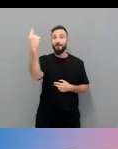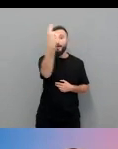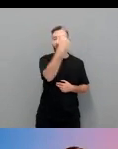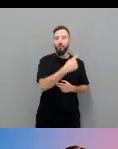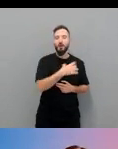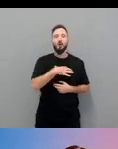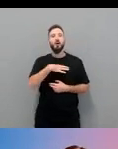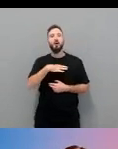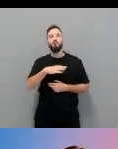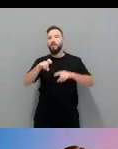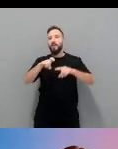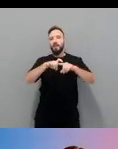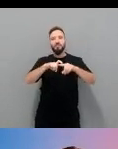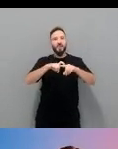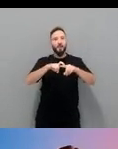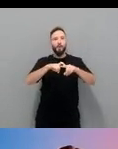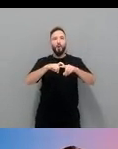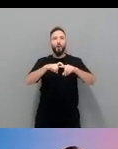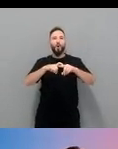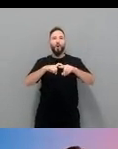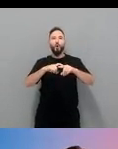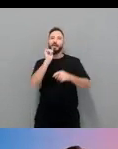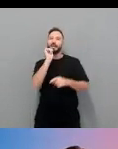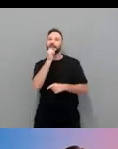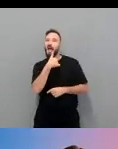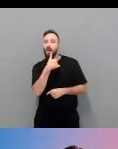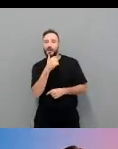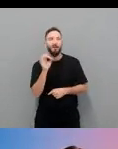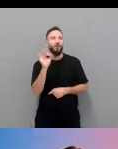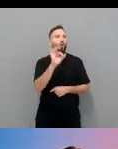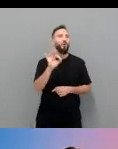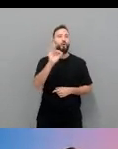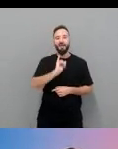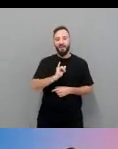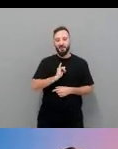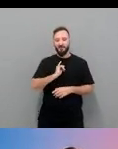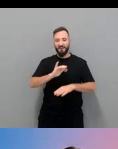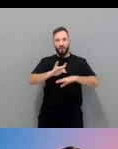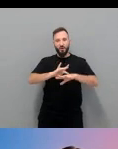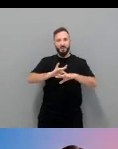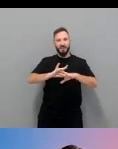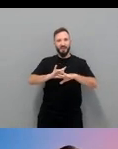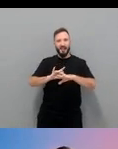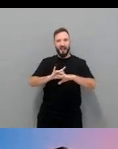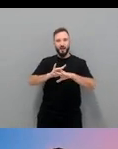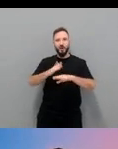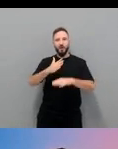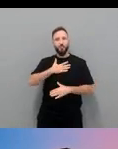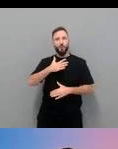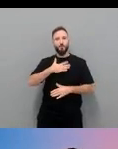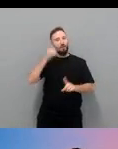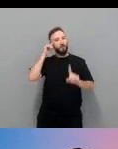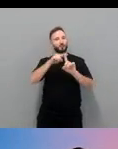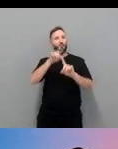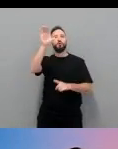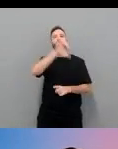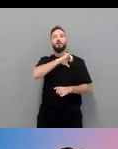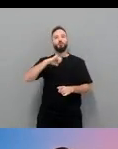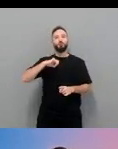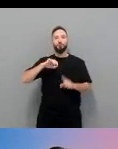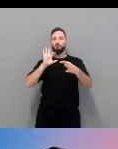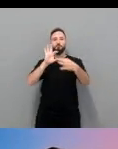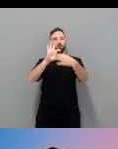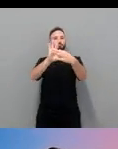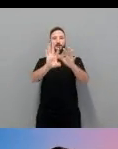algún otro tipo de claves o de identificadores digitales que solo sirven para esa comunidad autónoma. Pero